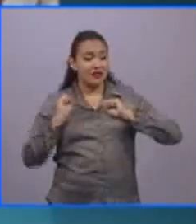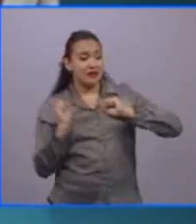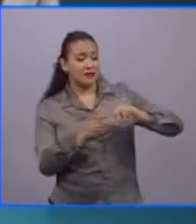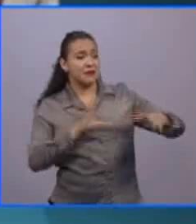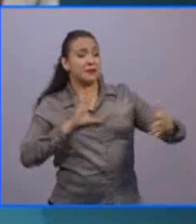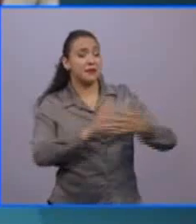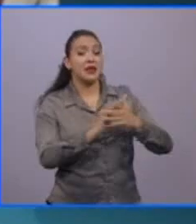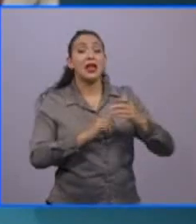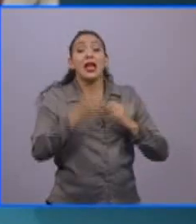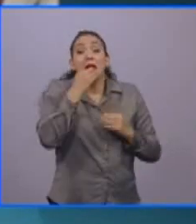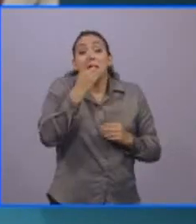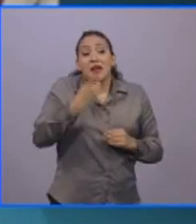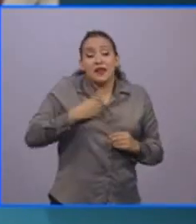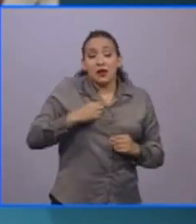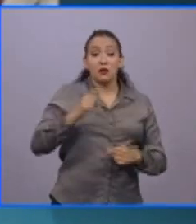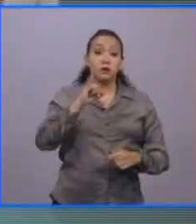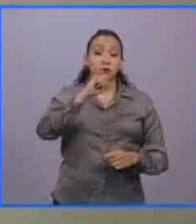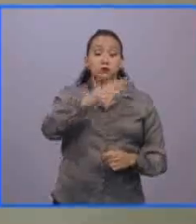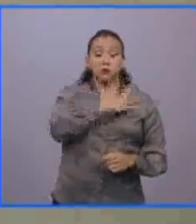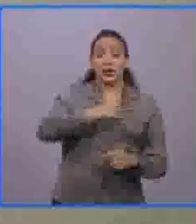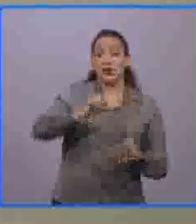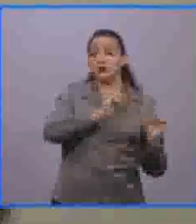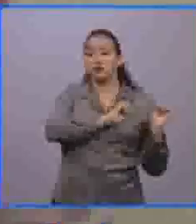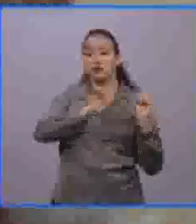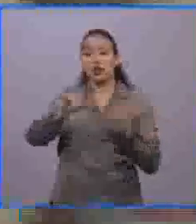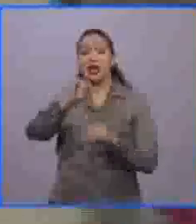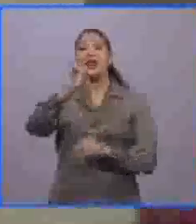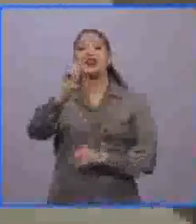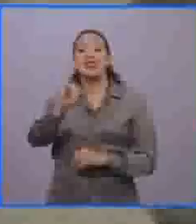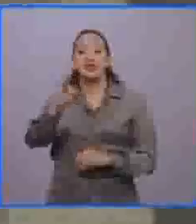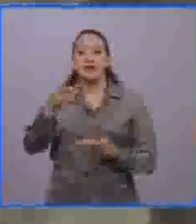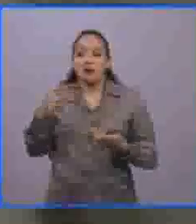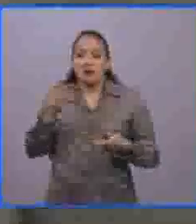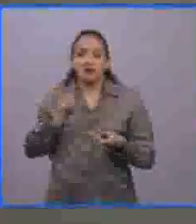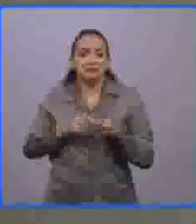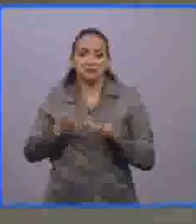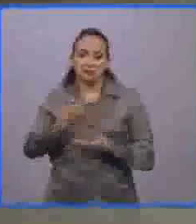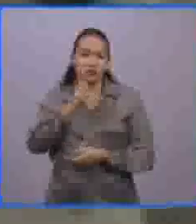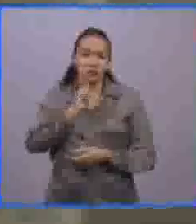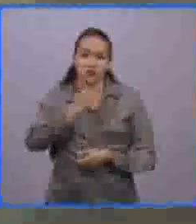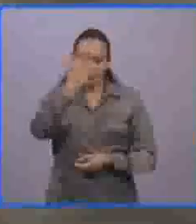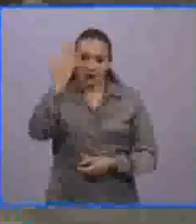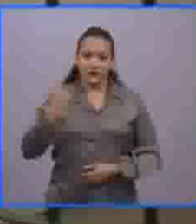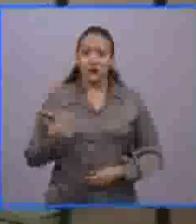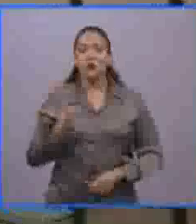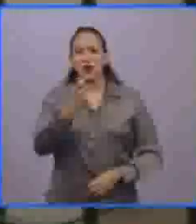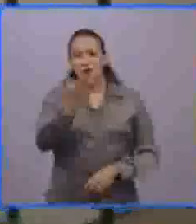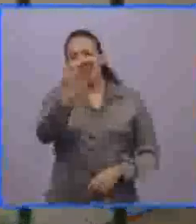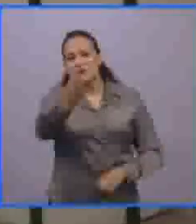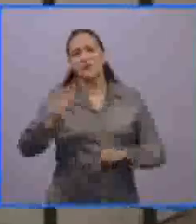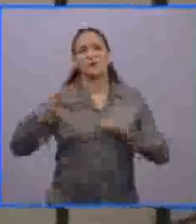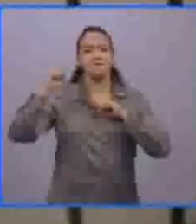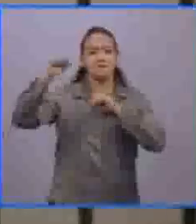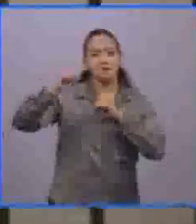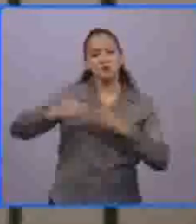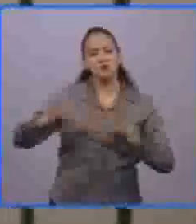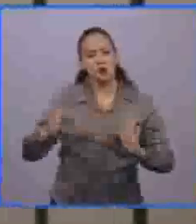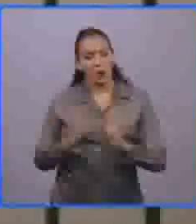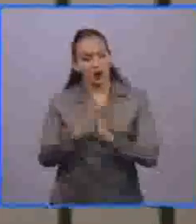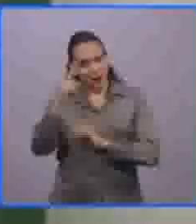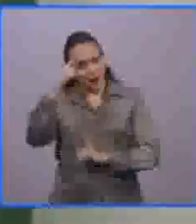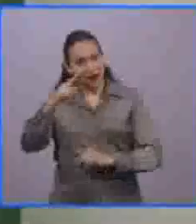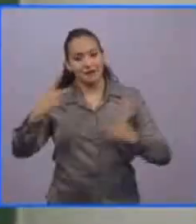se llevaron a mis hijos al DIF, pero yo no sé dónde están. Al final, los participantes llamaron al activismo y a la